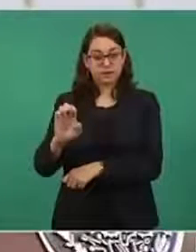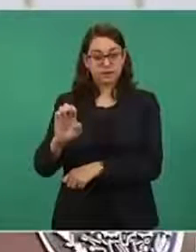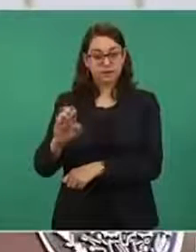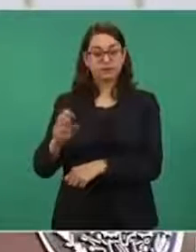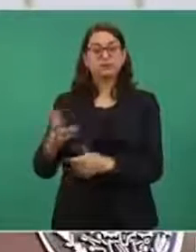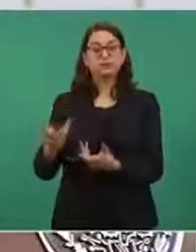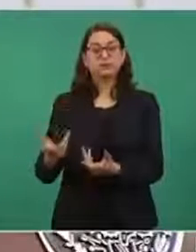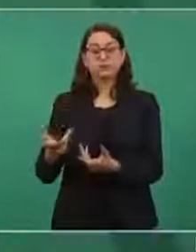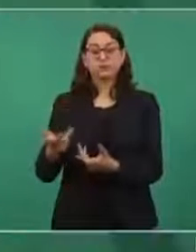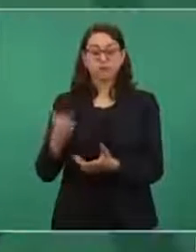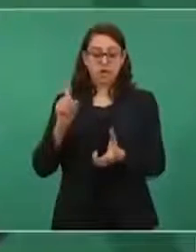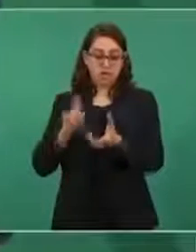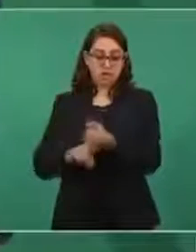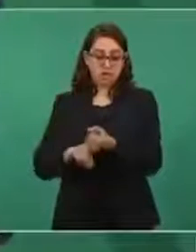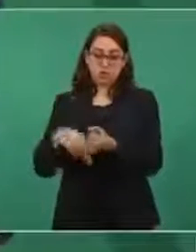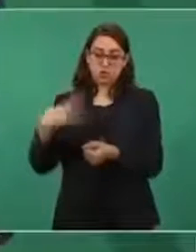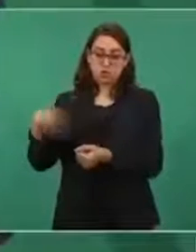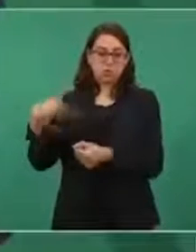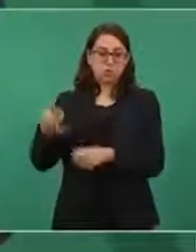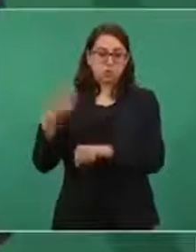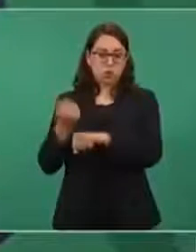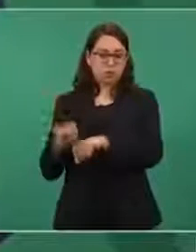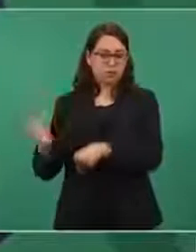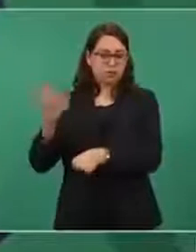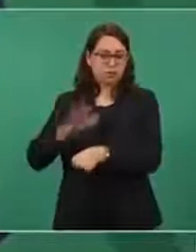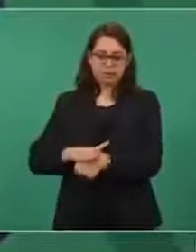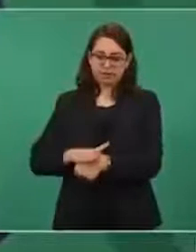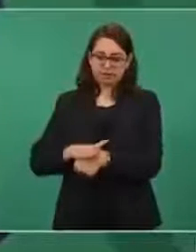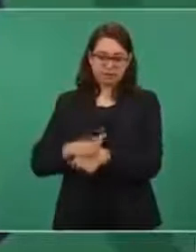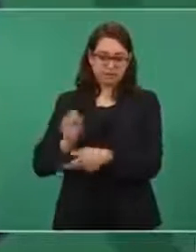en el área de finanzas.